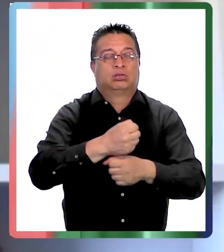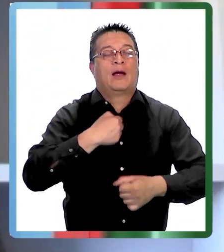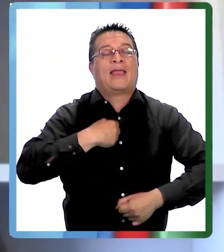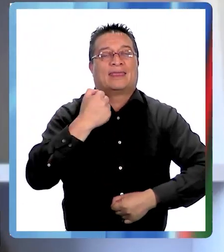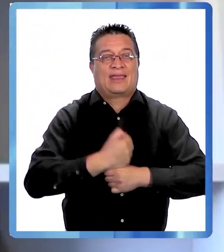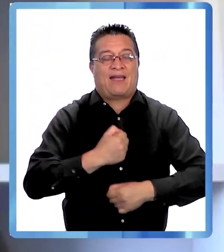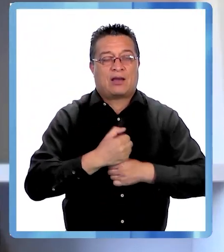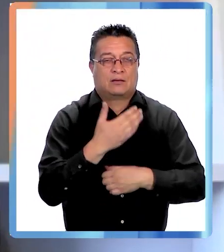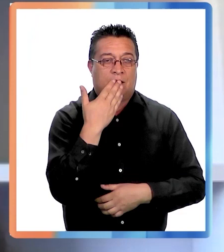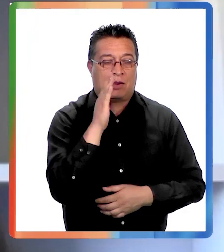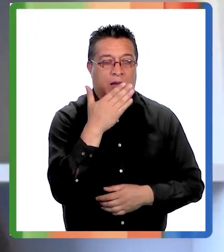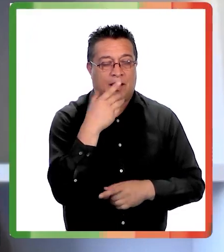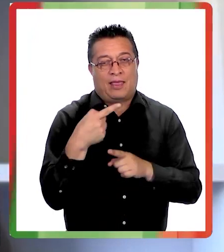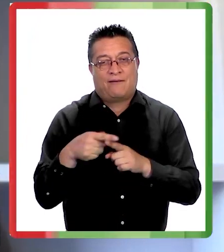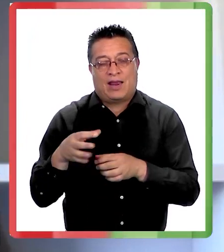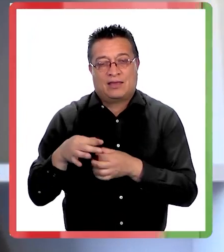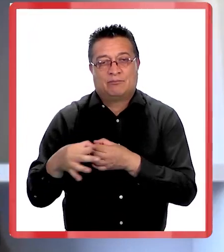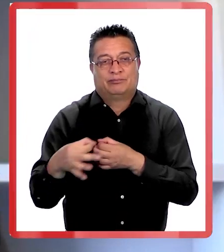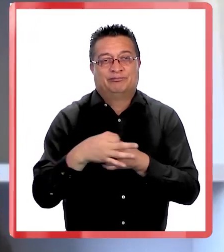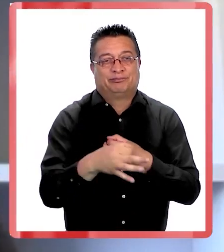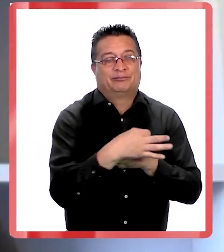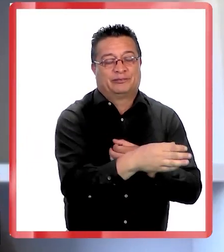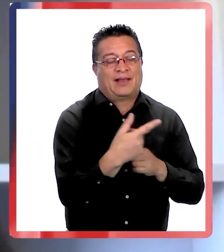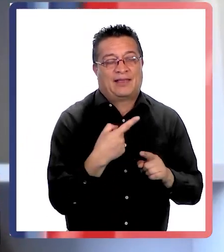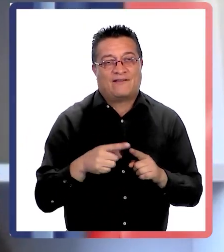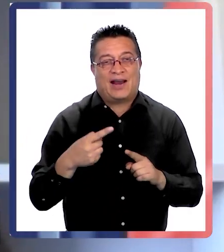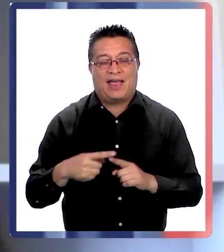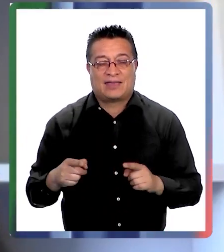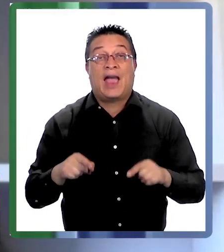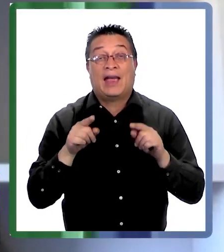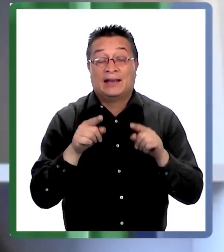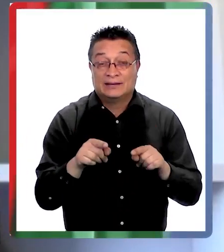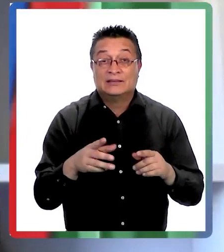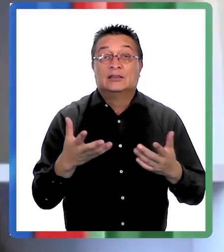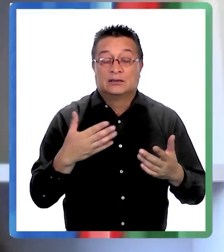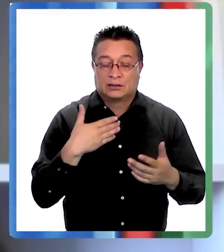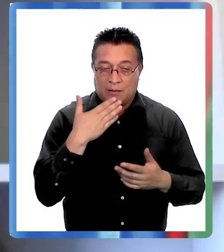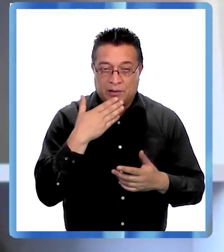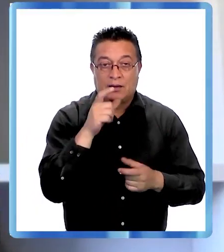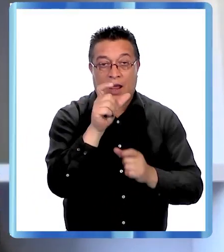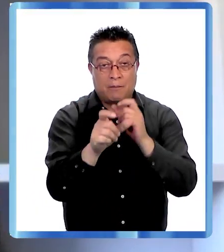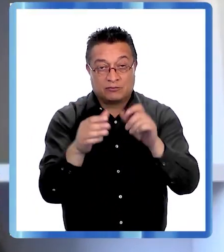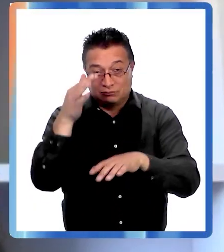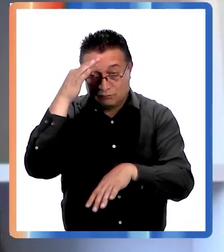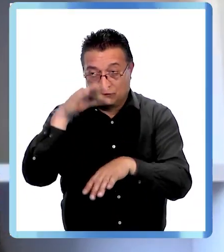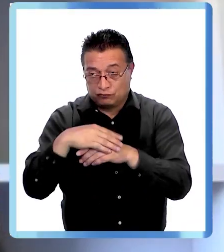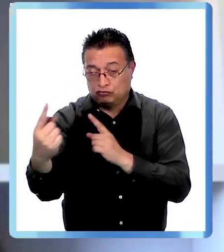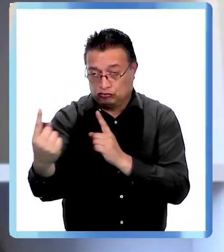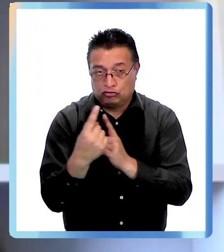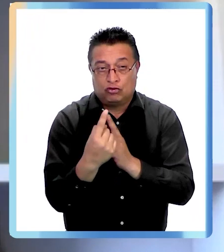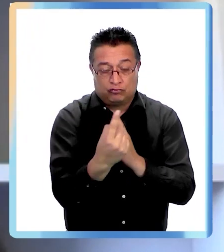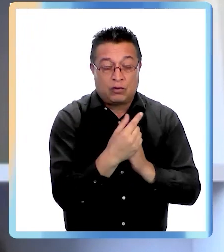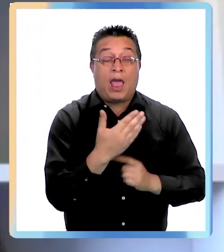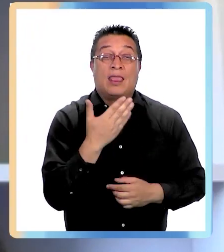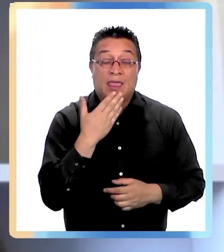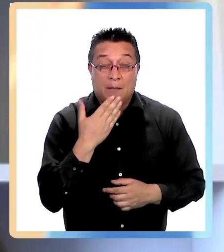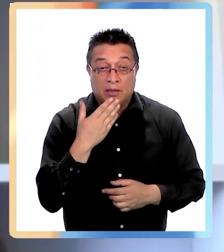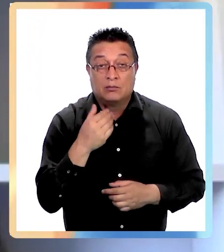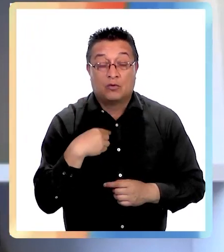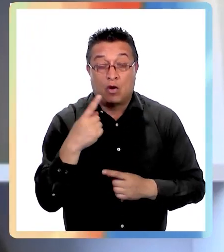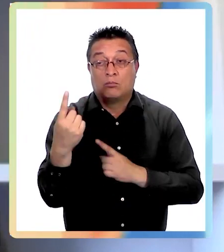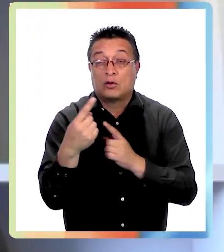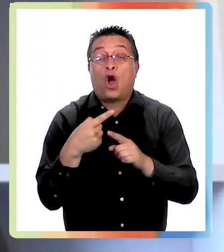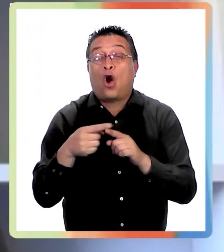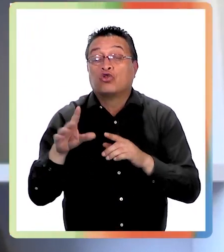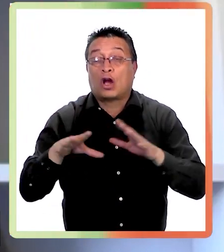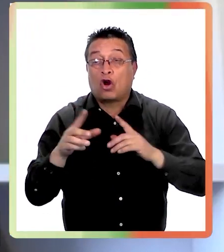a trabajar en distintas especialidades. Y en el fondo también con nuestros pacientes. Los pacientes,